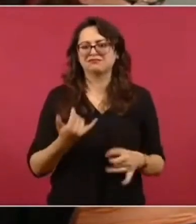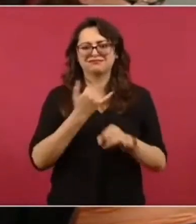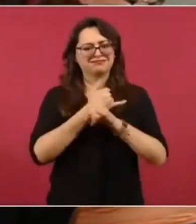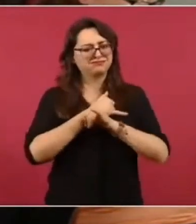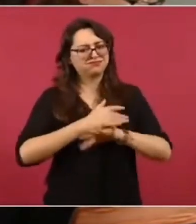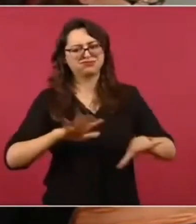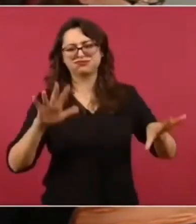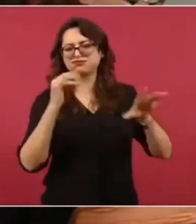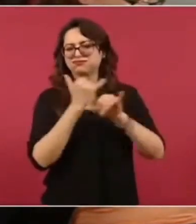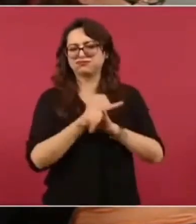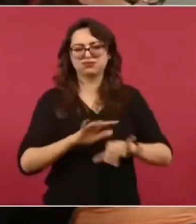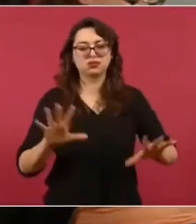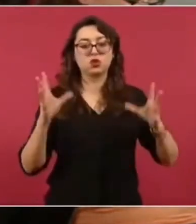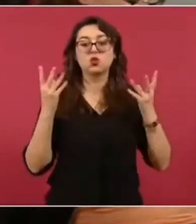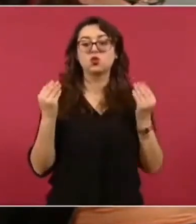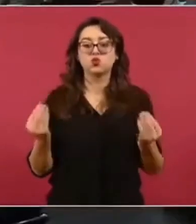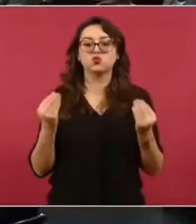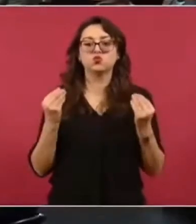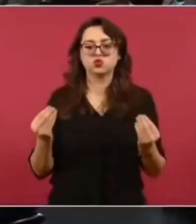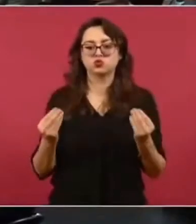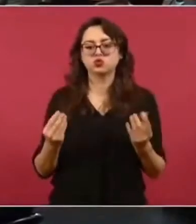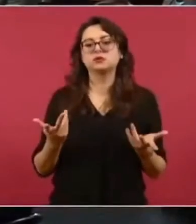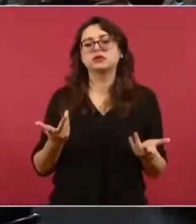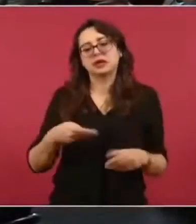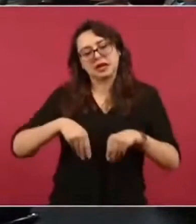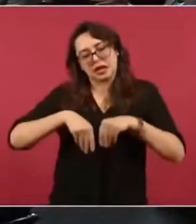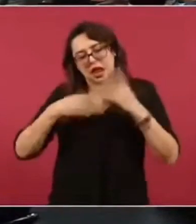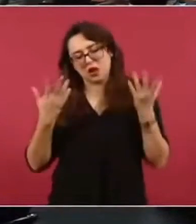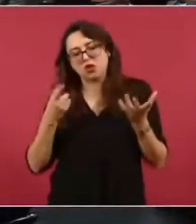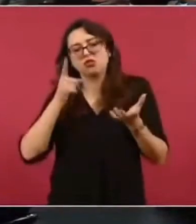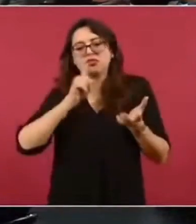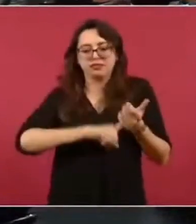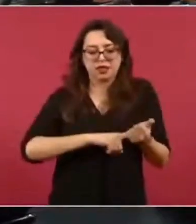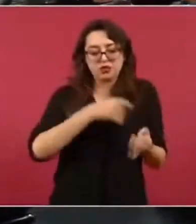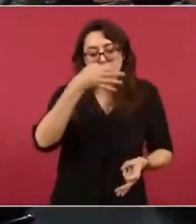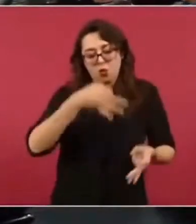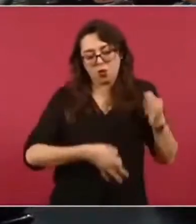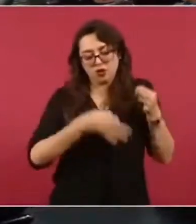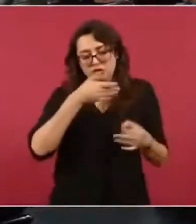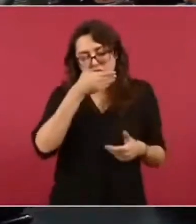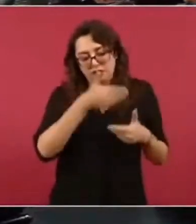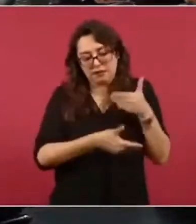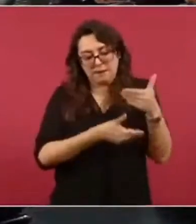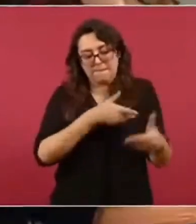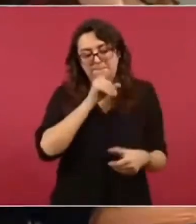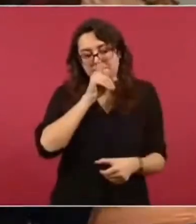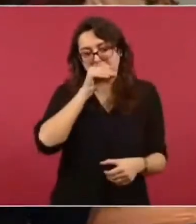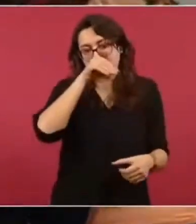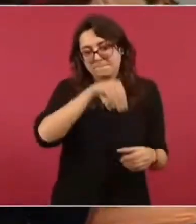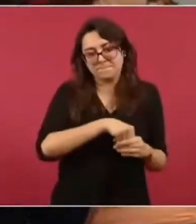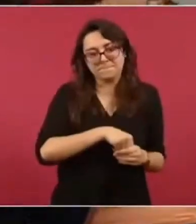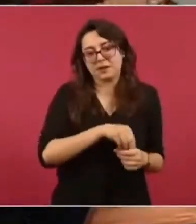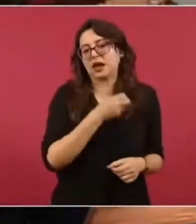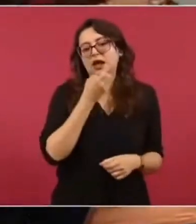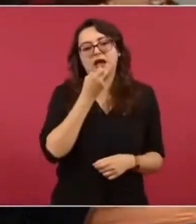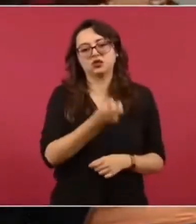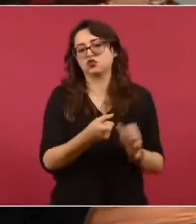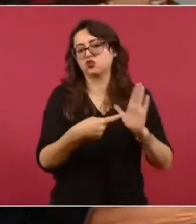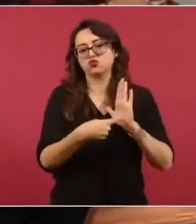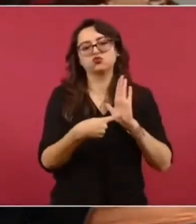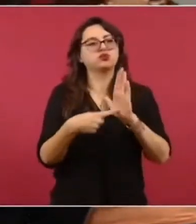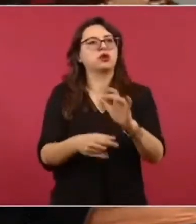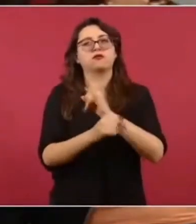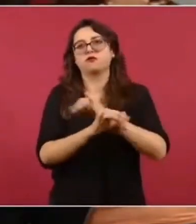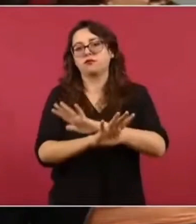información, excepción de las cosas que tienen que ver con los procedimientos jurídicos o los procedimientos que está llevando a cabo por parte